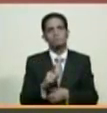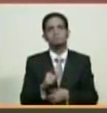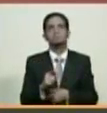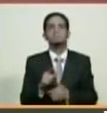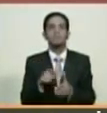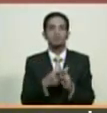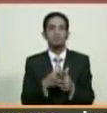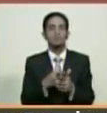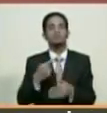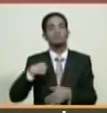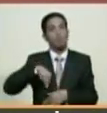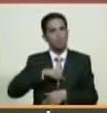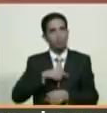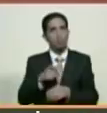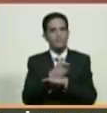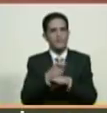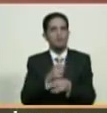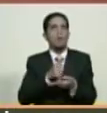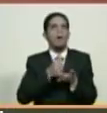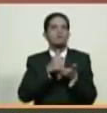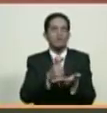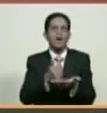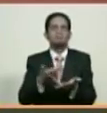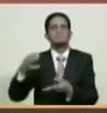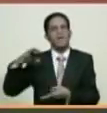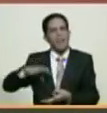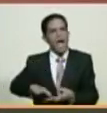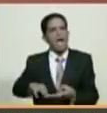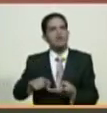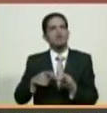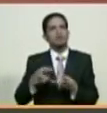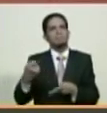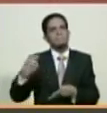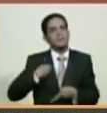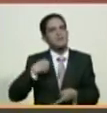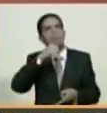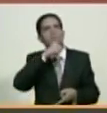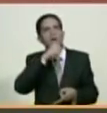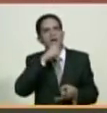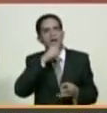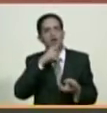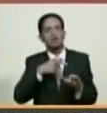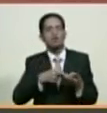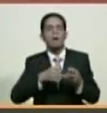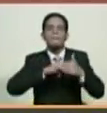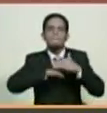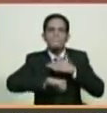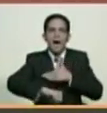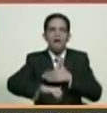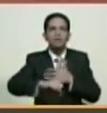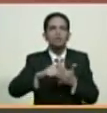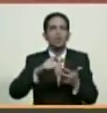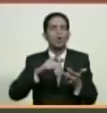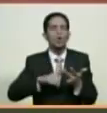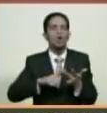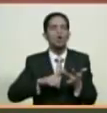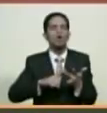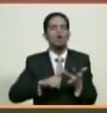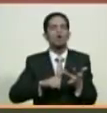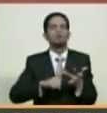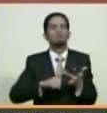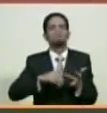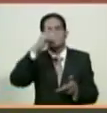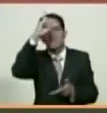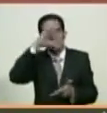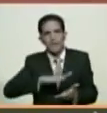sociales, el salario mínimo, las pensiones, el plan parto humanizado, el plan José Gregorio Hernández, los